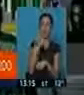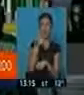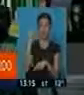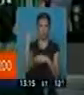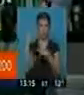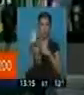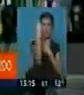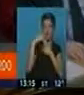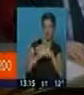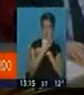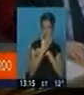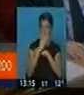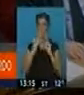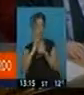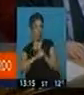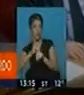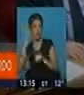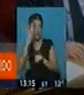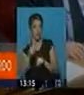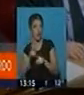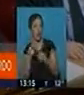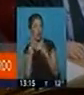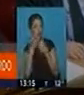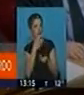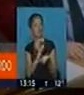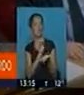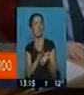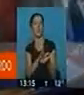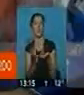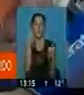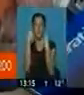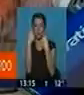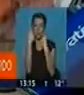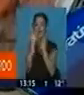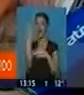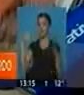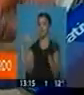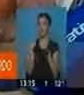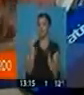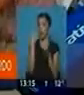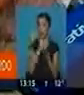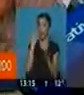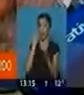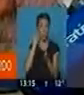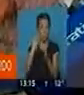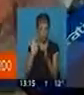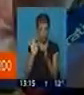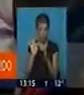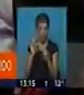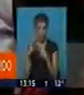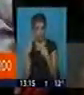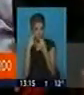Venezuela apoyó la suspensión de Paraguay tras el golpe institucional contra el expresidente Fernando Lugo.